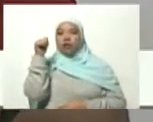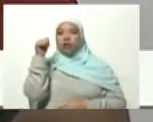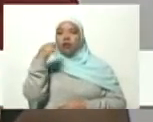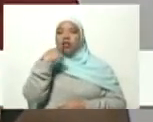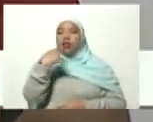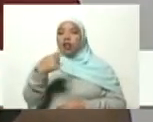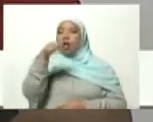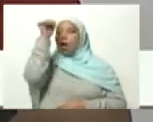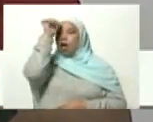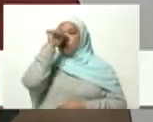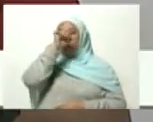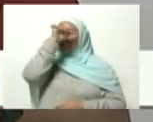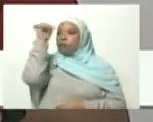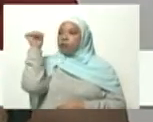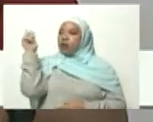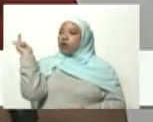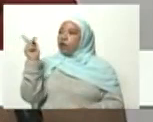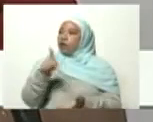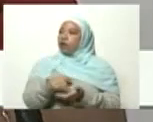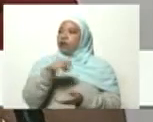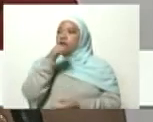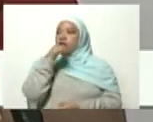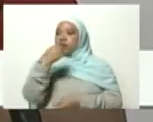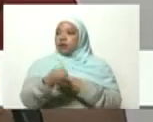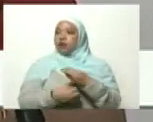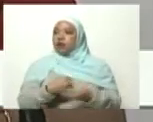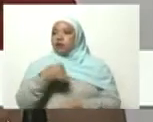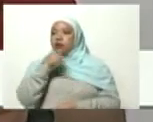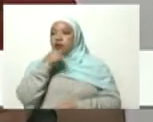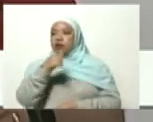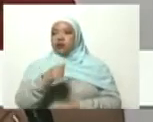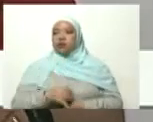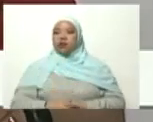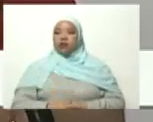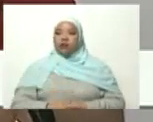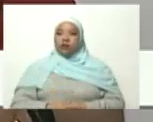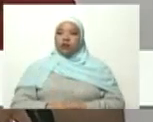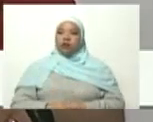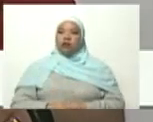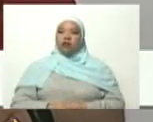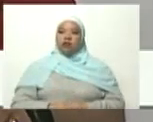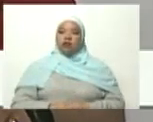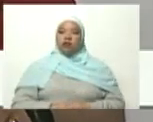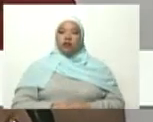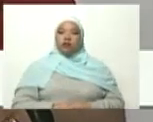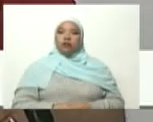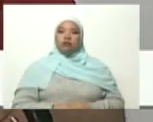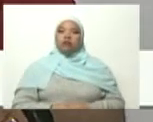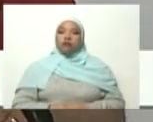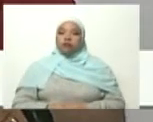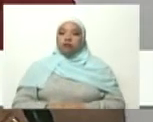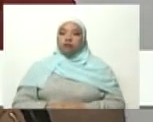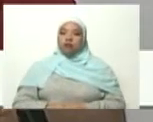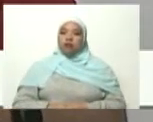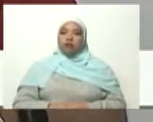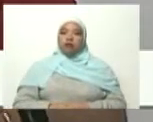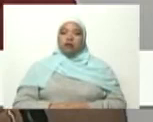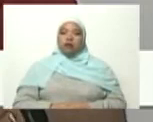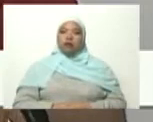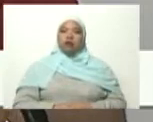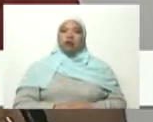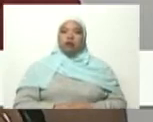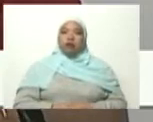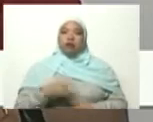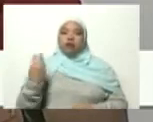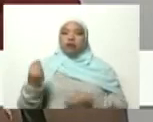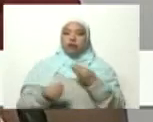el día domingo, comienzan a llegar las delegaciones que nos visitarán de la reunión de la OCLAE que va a ser